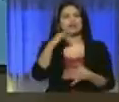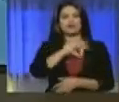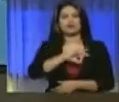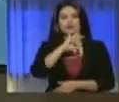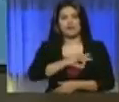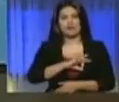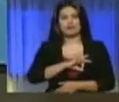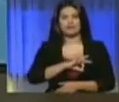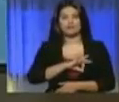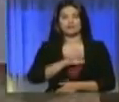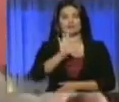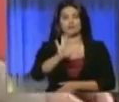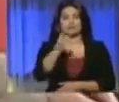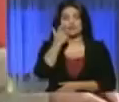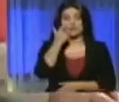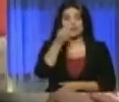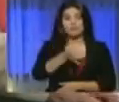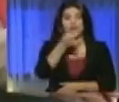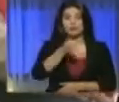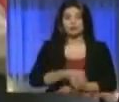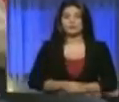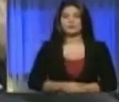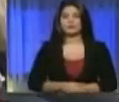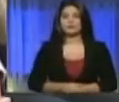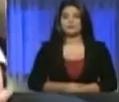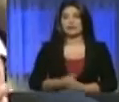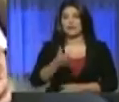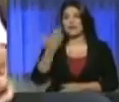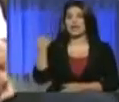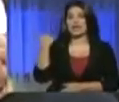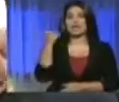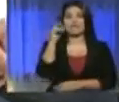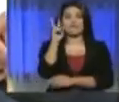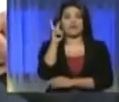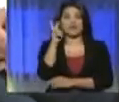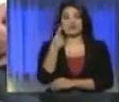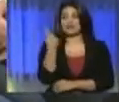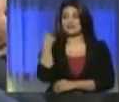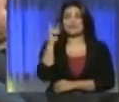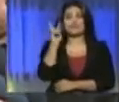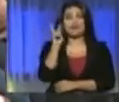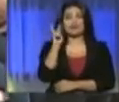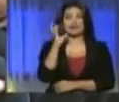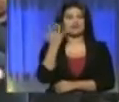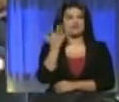Esta semana, el viernes pasado, en este mismo salón Simón Bolívar,